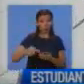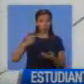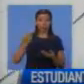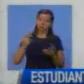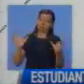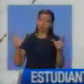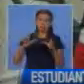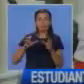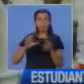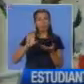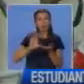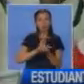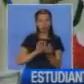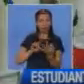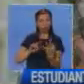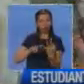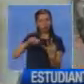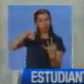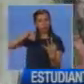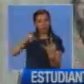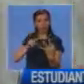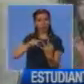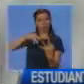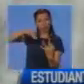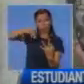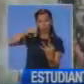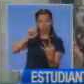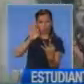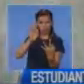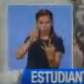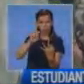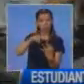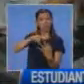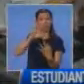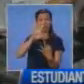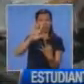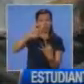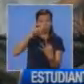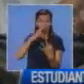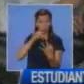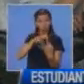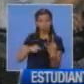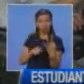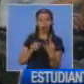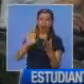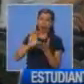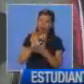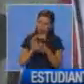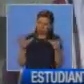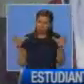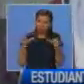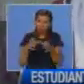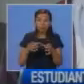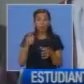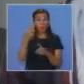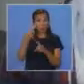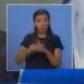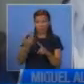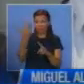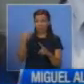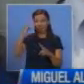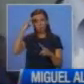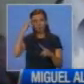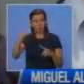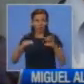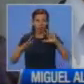y 5 de junio entrenaron junto a los policías, con quienes hace casi un mes se enfrentaron en las calles. Pienso que en las